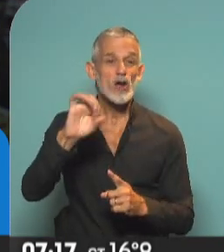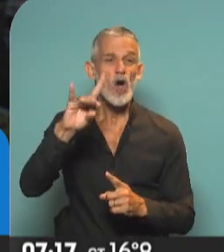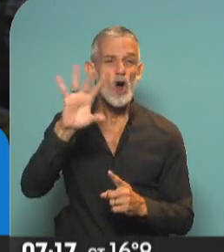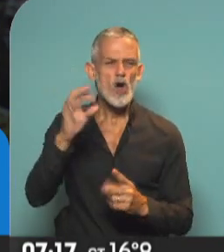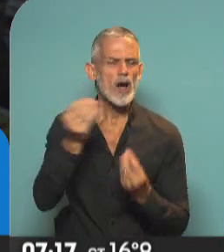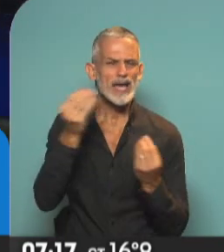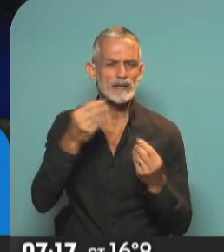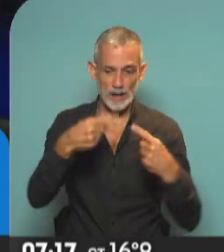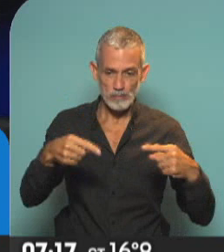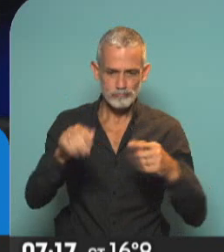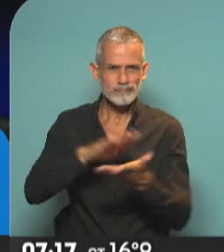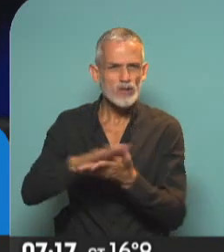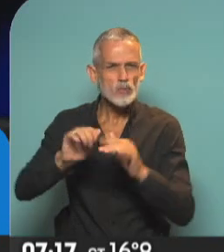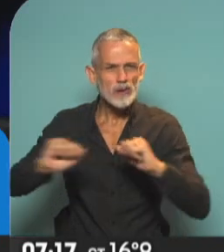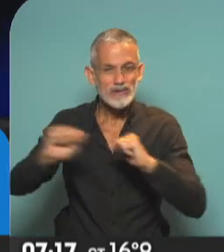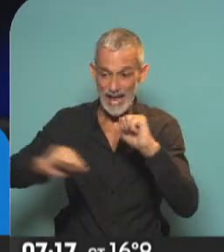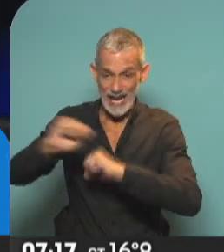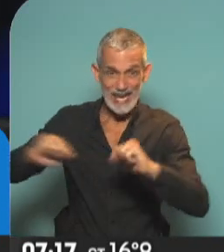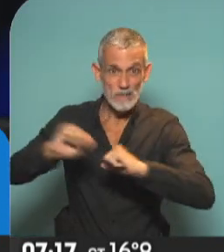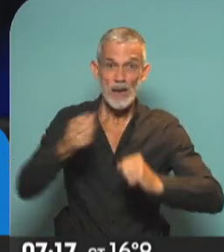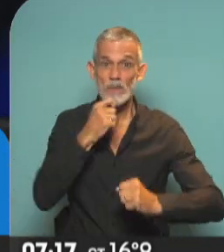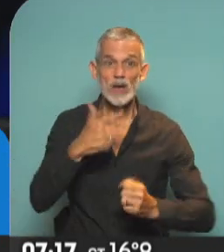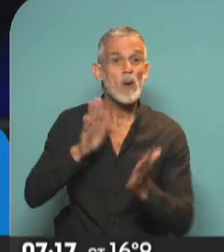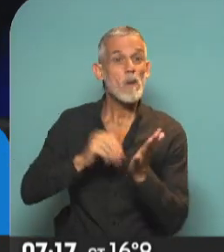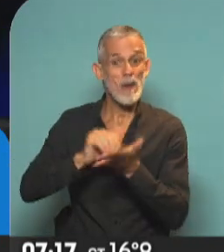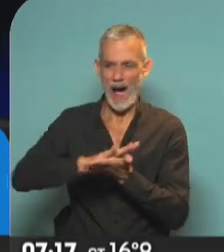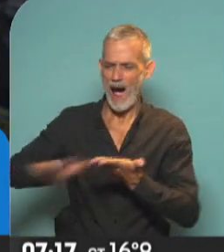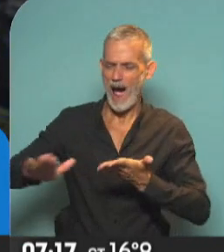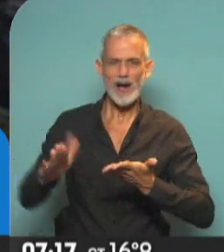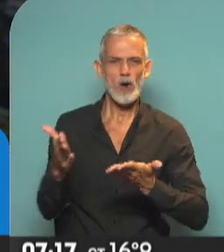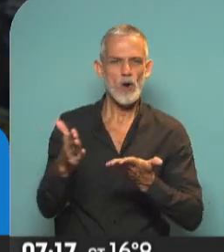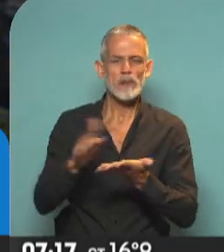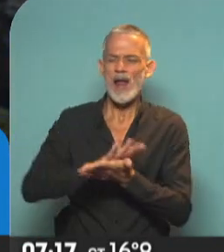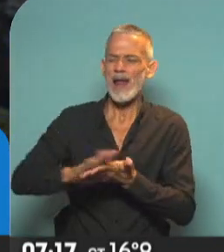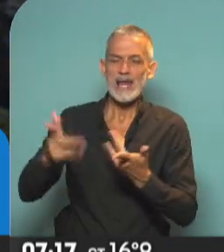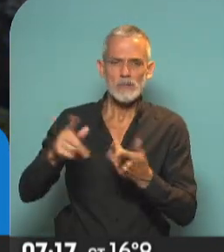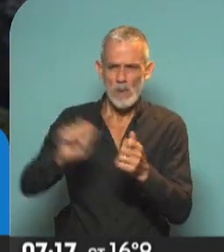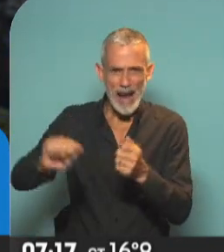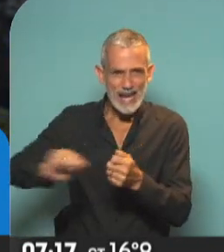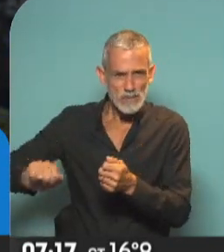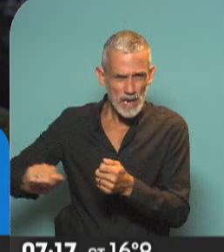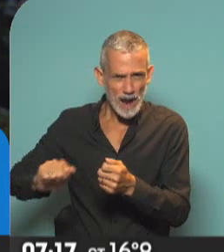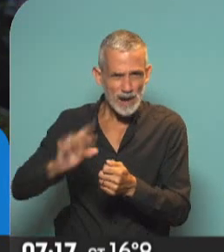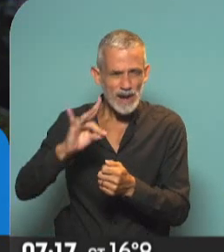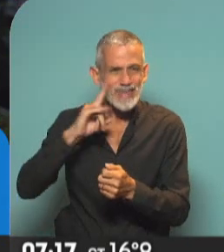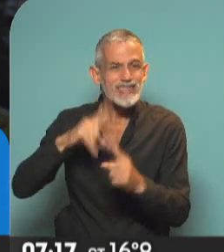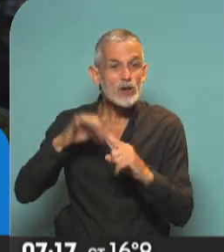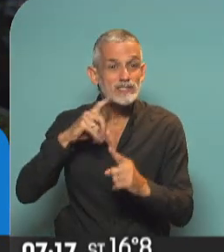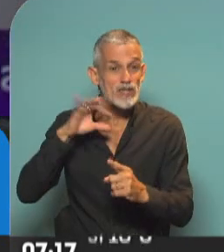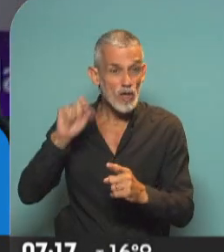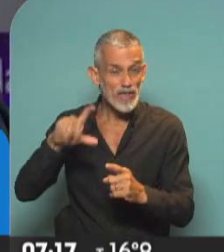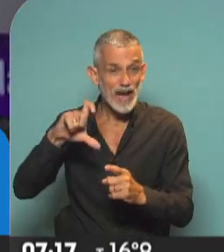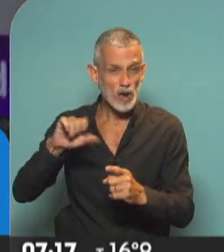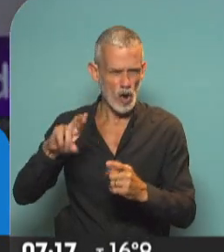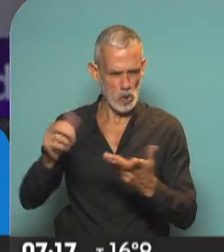blanquear distintas superficies. O, por ejemplo, para purificar esta superficie. Claro, tal cual. Bueno, ¿qué pasa, perdón, con el juez y con el médico? Comenzamos